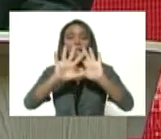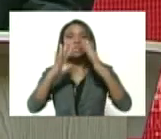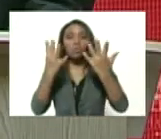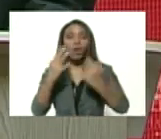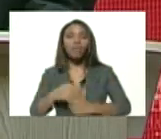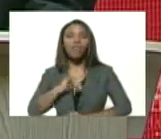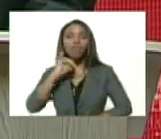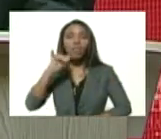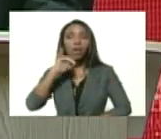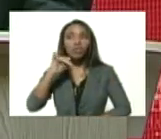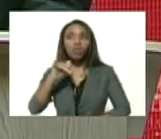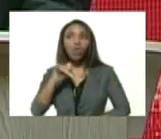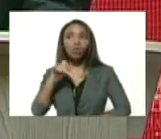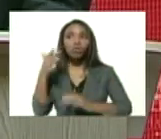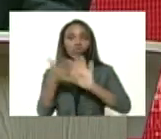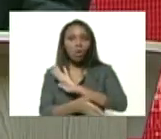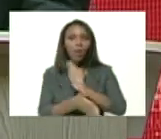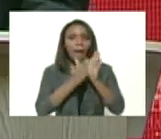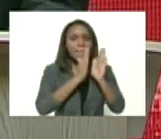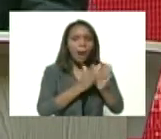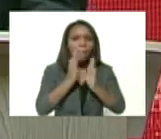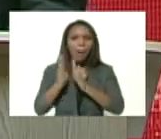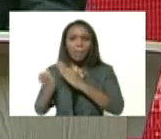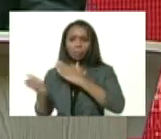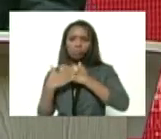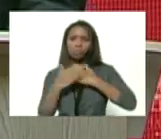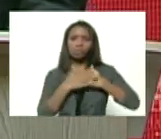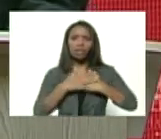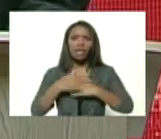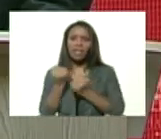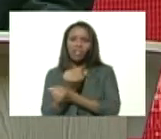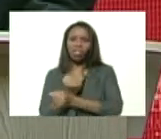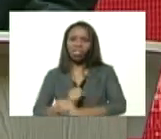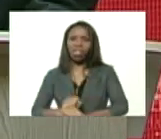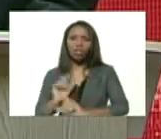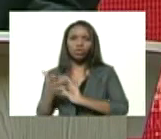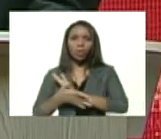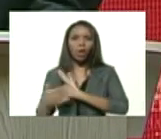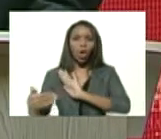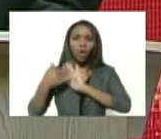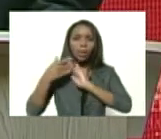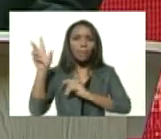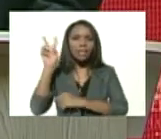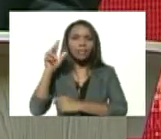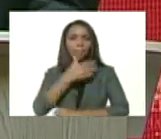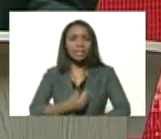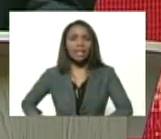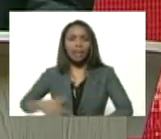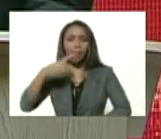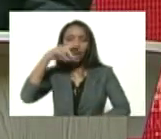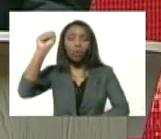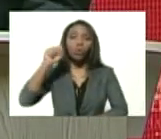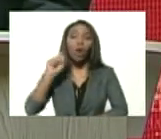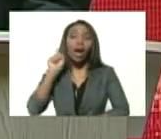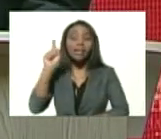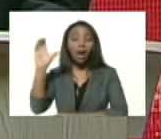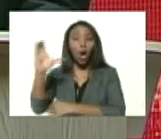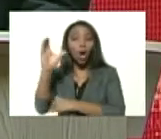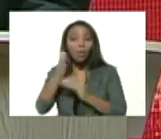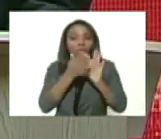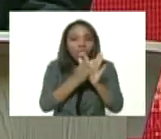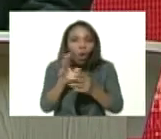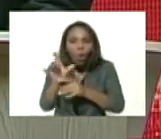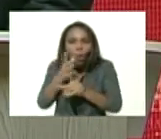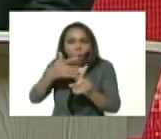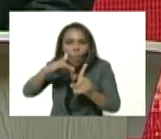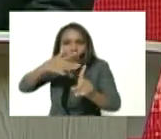2019 informábamos sobre planes frustrados de magnicidio contra el presidente Nicolás Maduro desde Colombia y